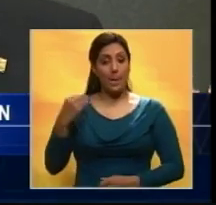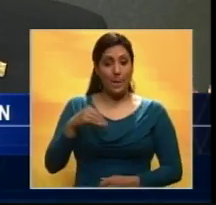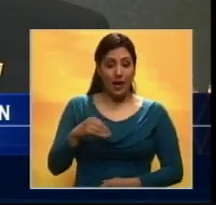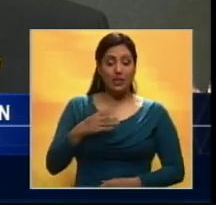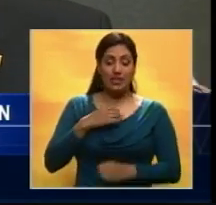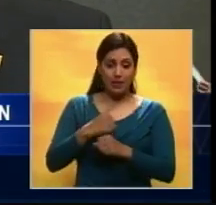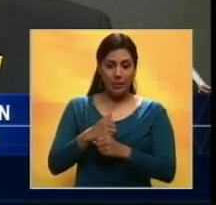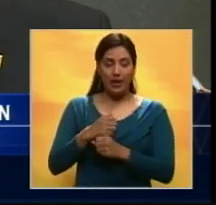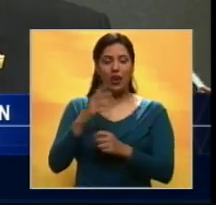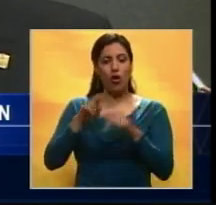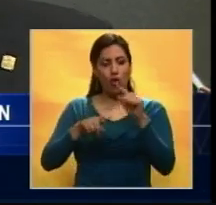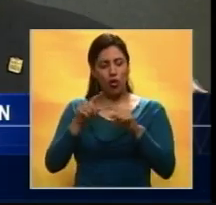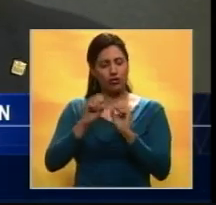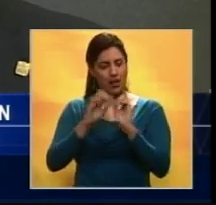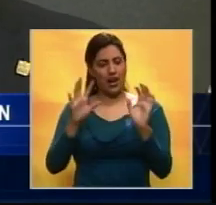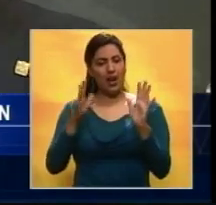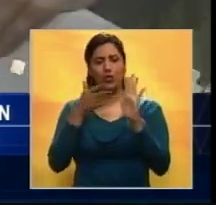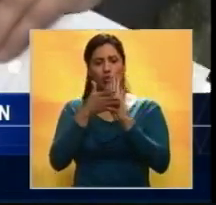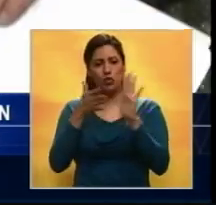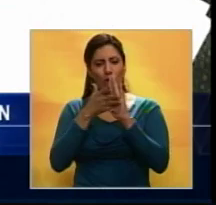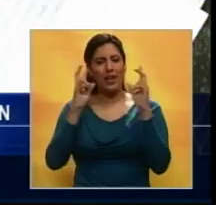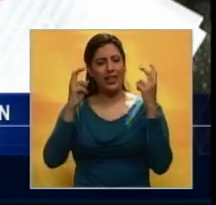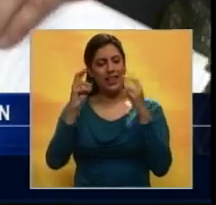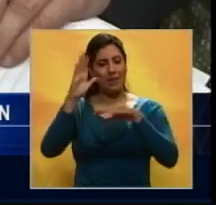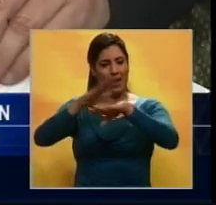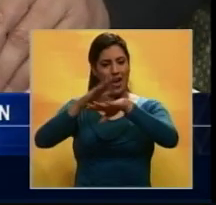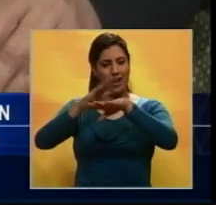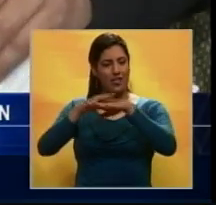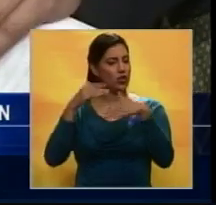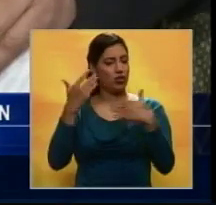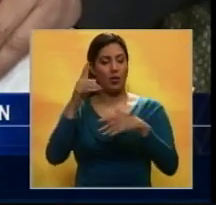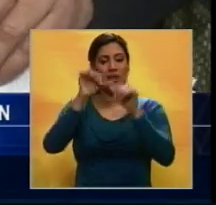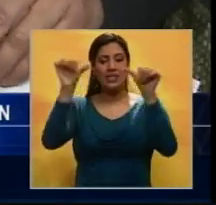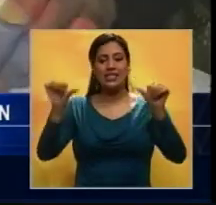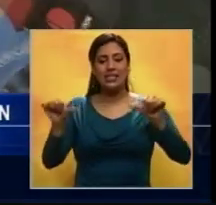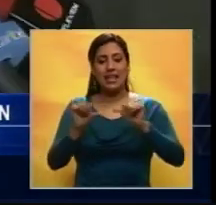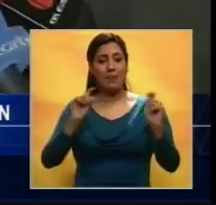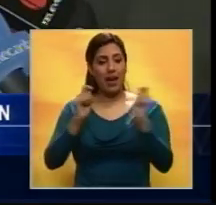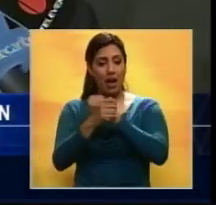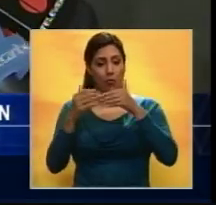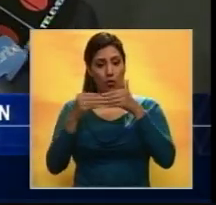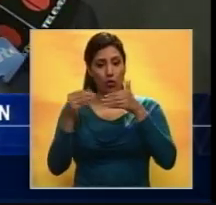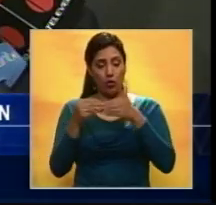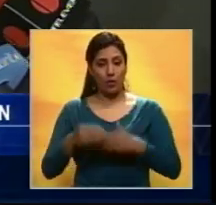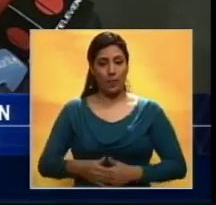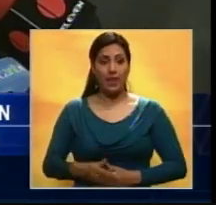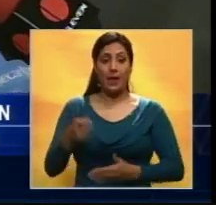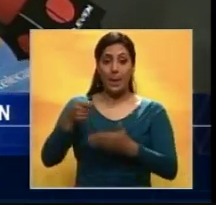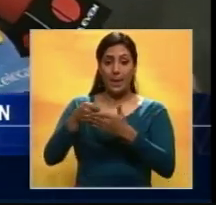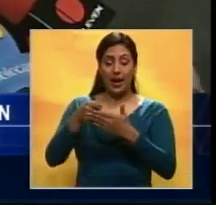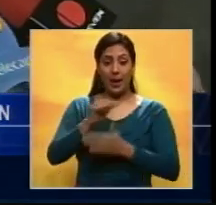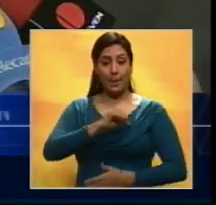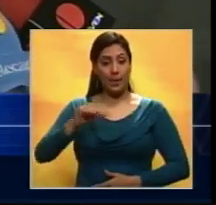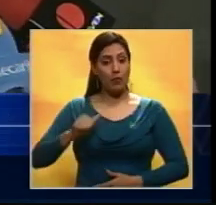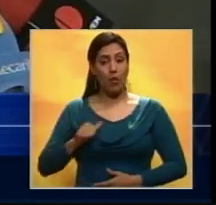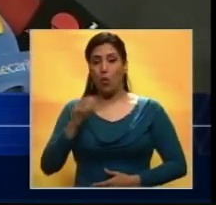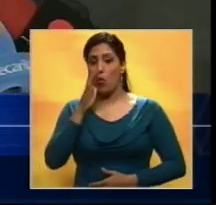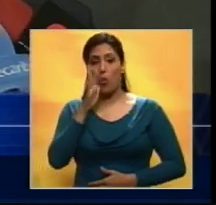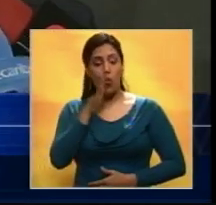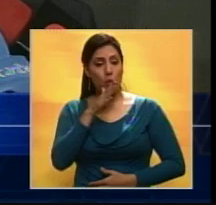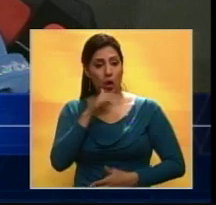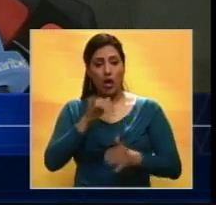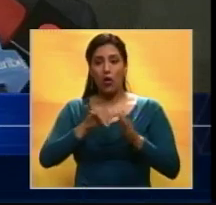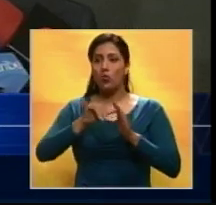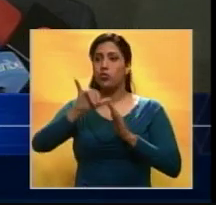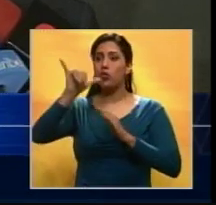que esperan cosas muy concretas en relación con los anuncios sobre sistema cambiario que podría hacer el gobierno. La inversión privada no ha crecido